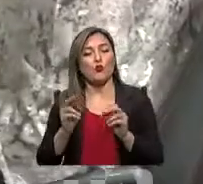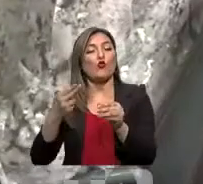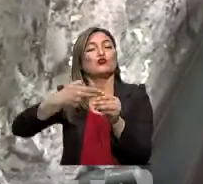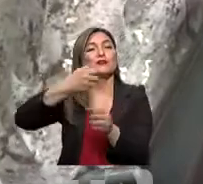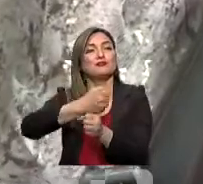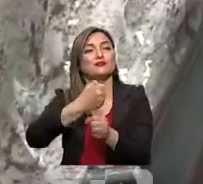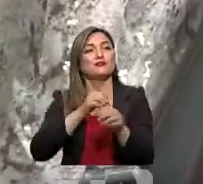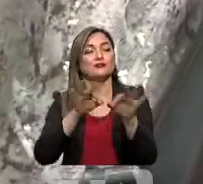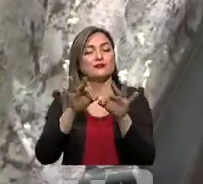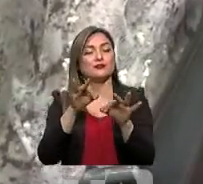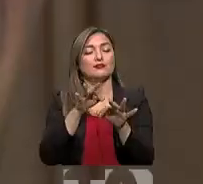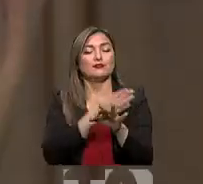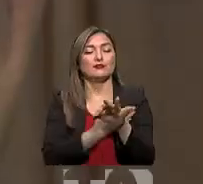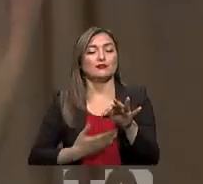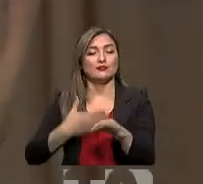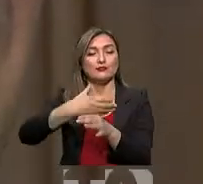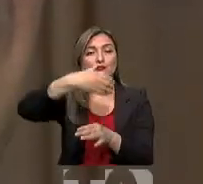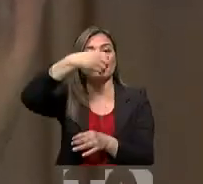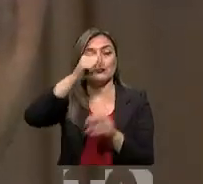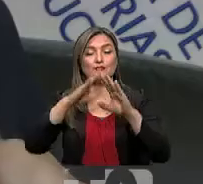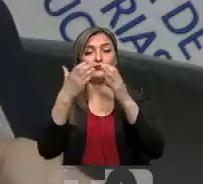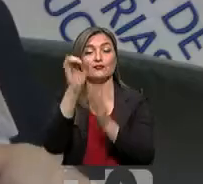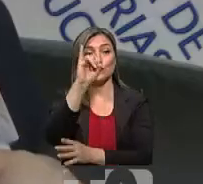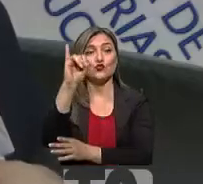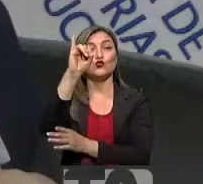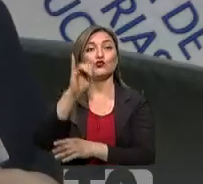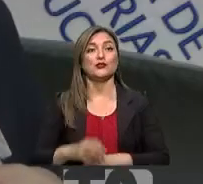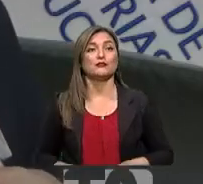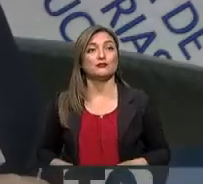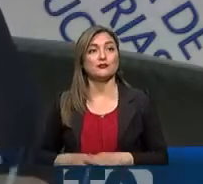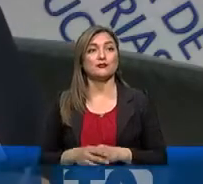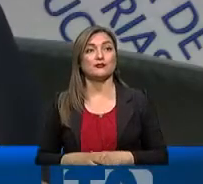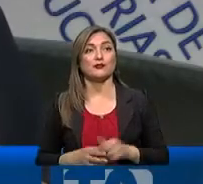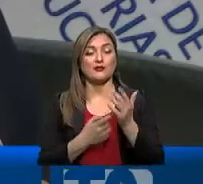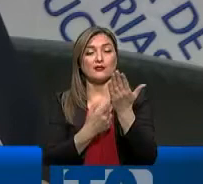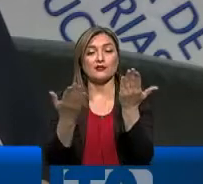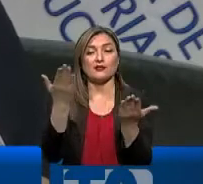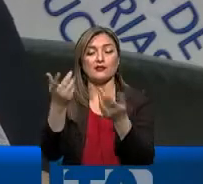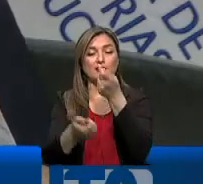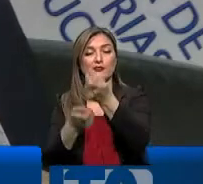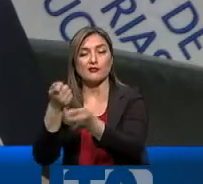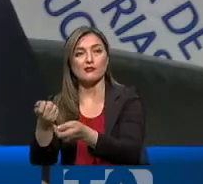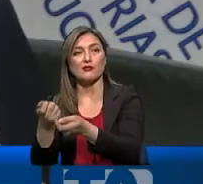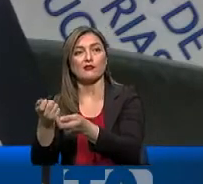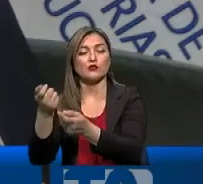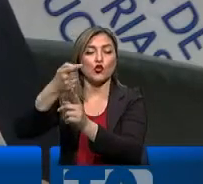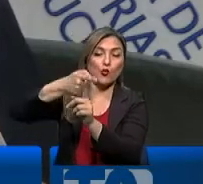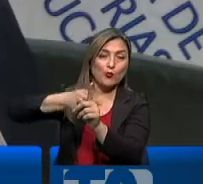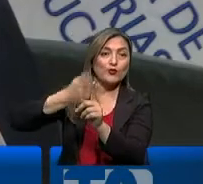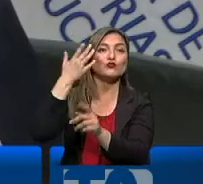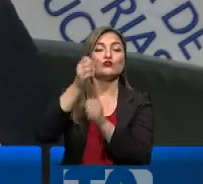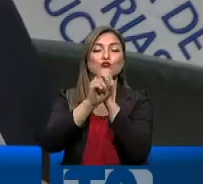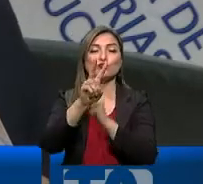Esto explica el presidente de la Federación Nacional de Cámaras de Industrias. Si nosotros hacemos un análisis comparativo de las ventas entre los meses del